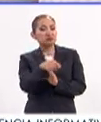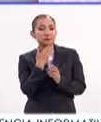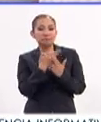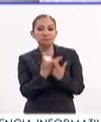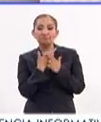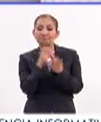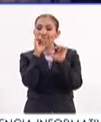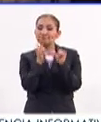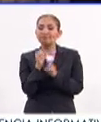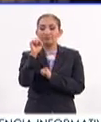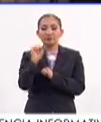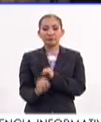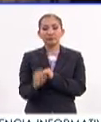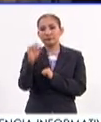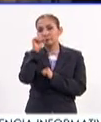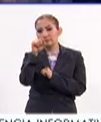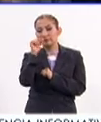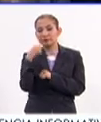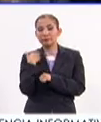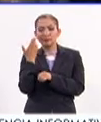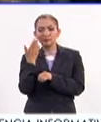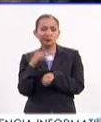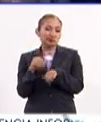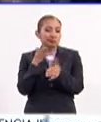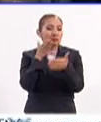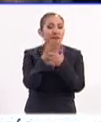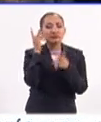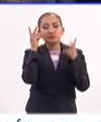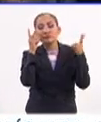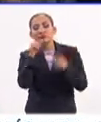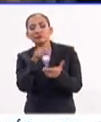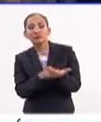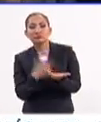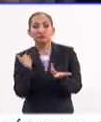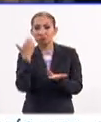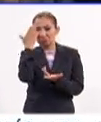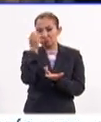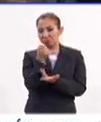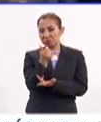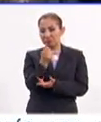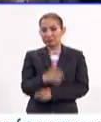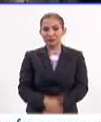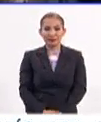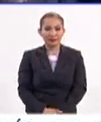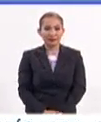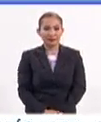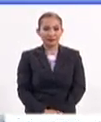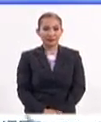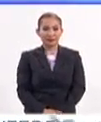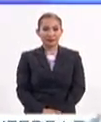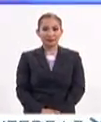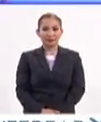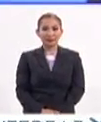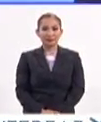patrimonio artístico del sur de Jalisco y un pretexto para visitar un sitio cultural poco conocido.